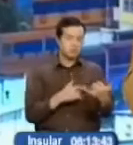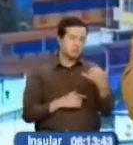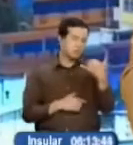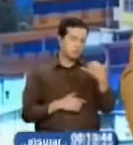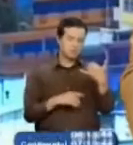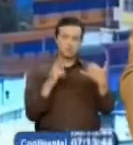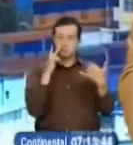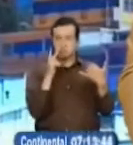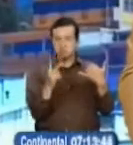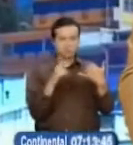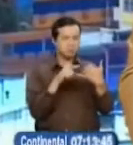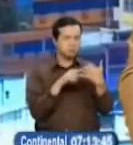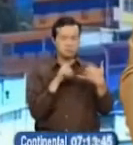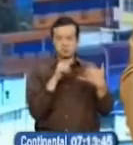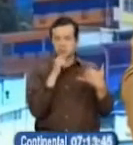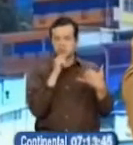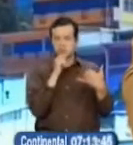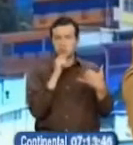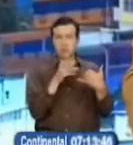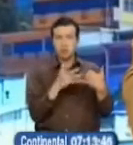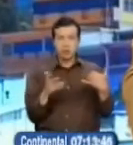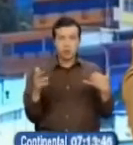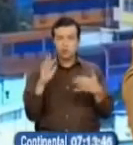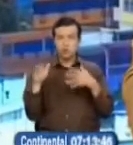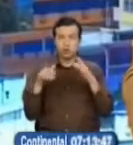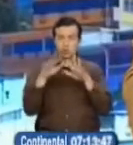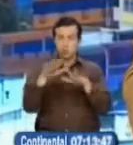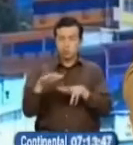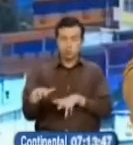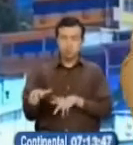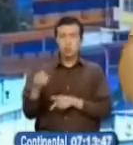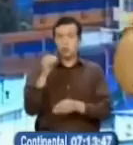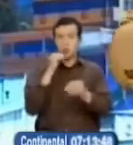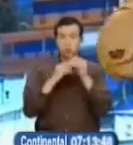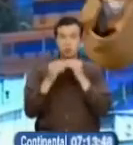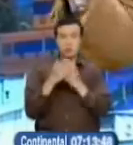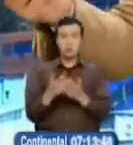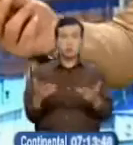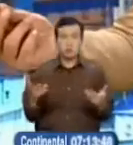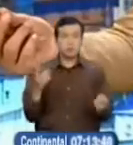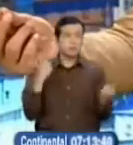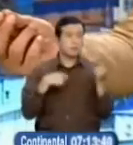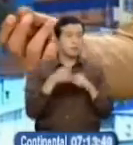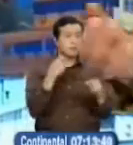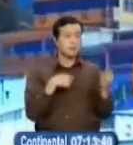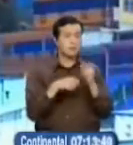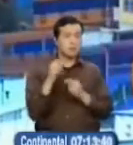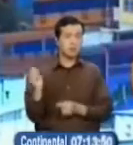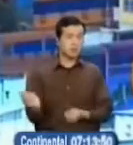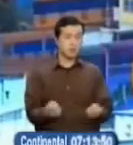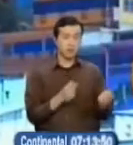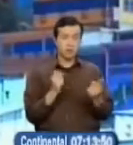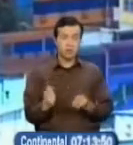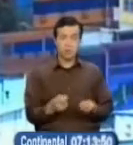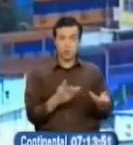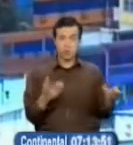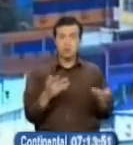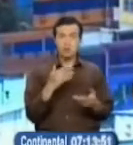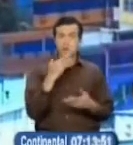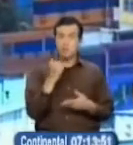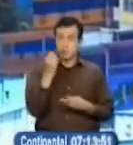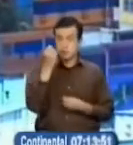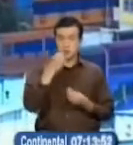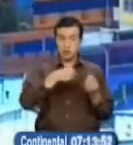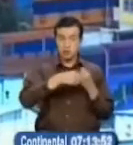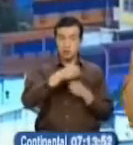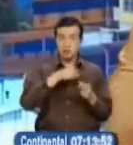llevar el producto final, el alimento al mercado final, cosa que mejoran los